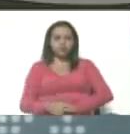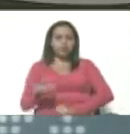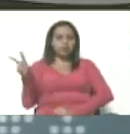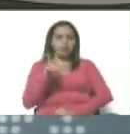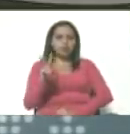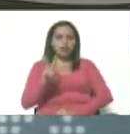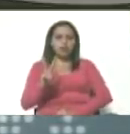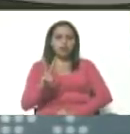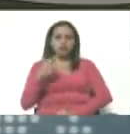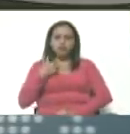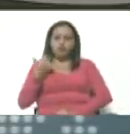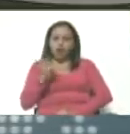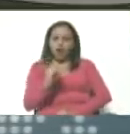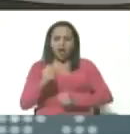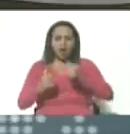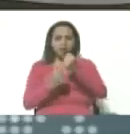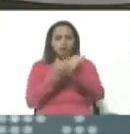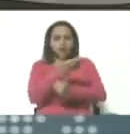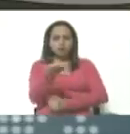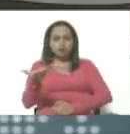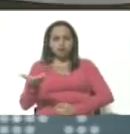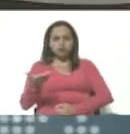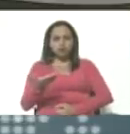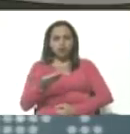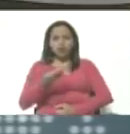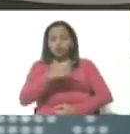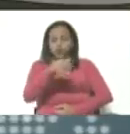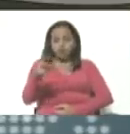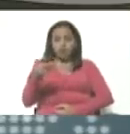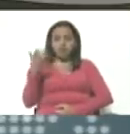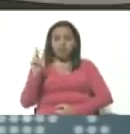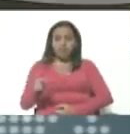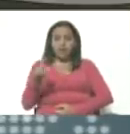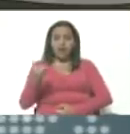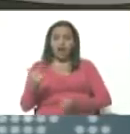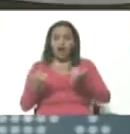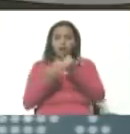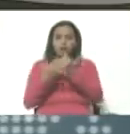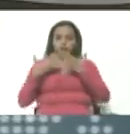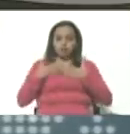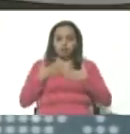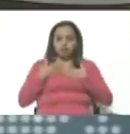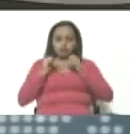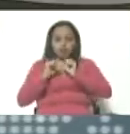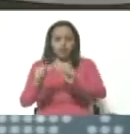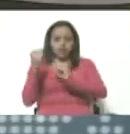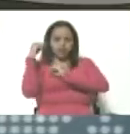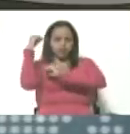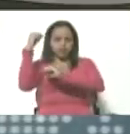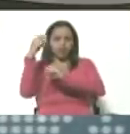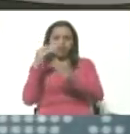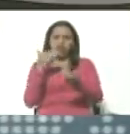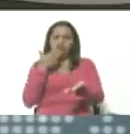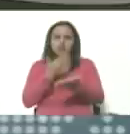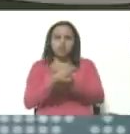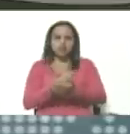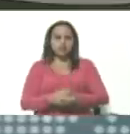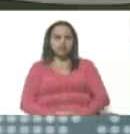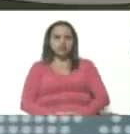Venezuela, cuento con ustedes. Cuenten ustedes conmigo para seguir en batalla y en victoria. Muchas gracias,